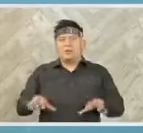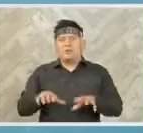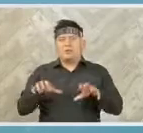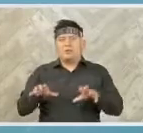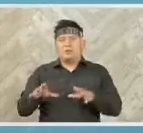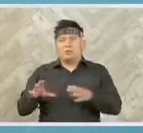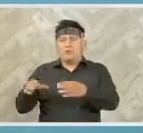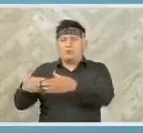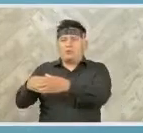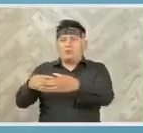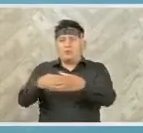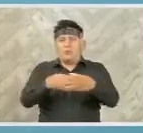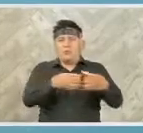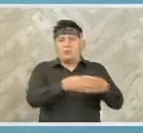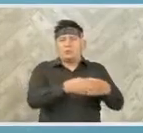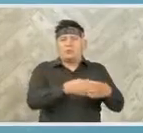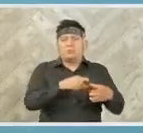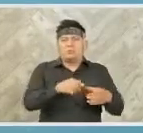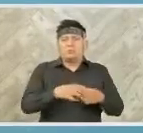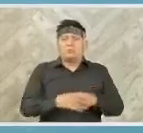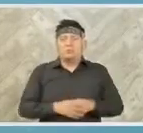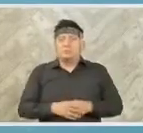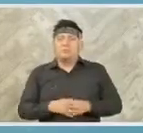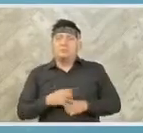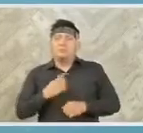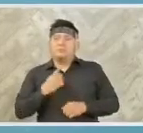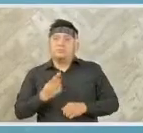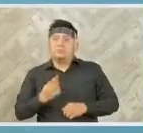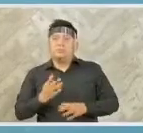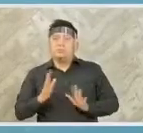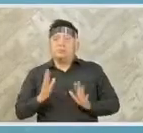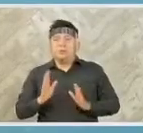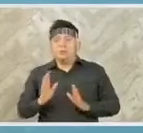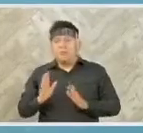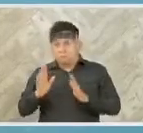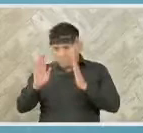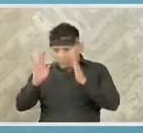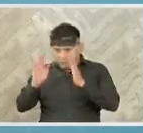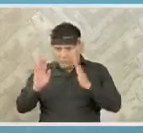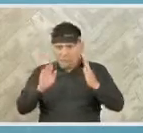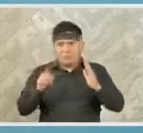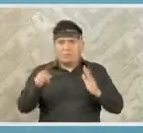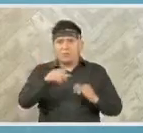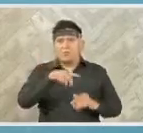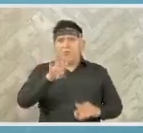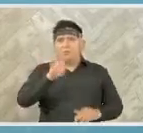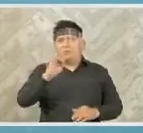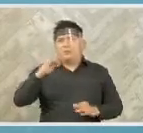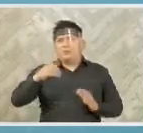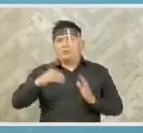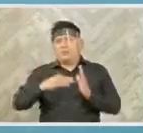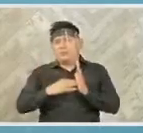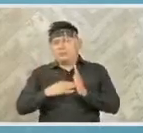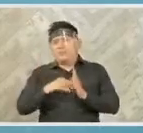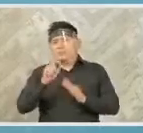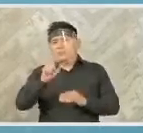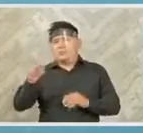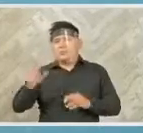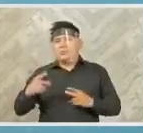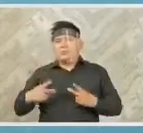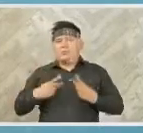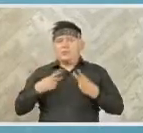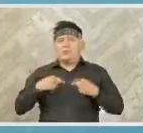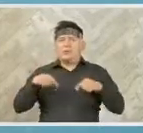diferentes grupos poblacionales, además, pues logramos darle voz a las 90.000 víctimas que viven en el municipio y que cada día